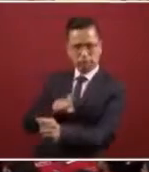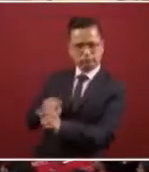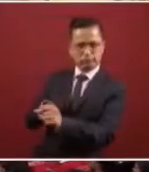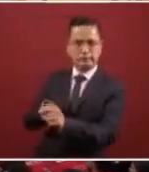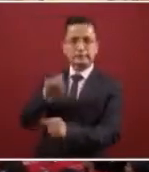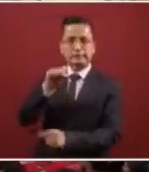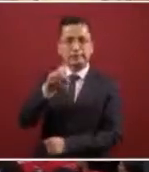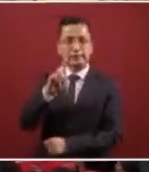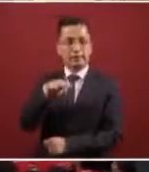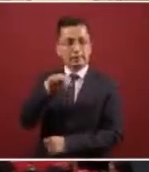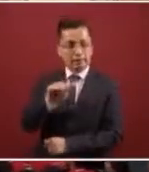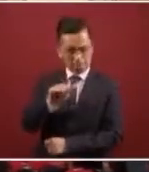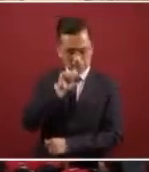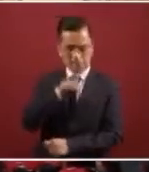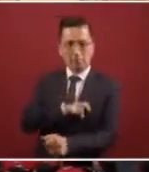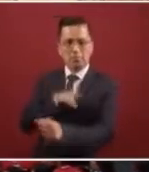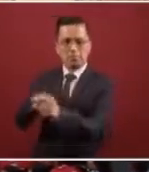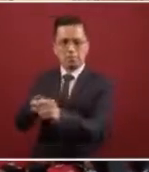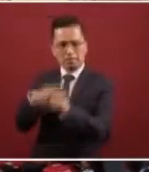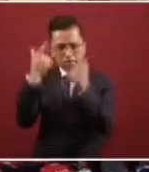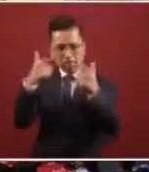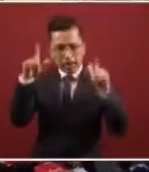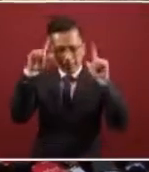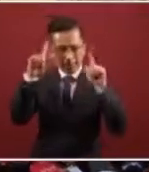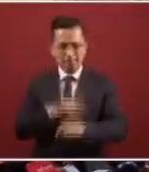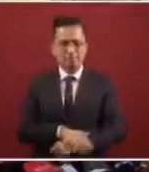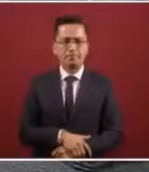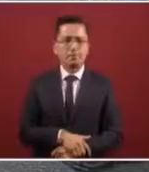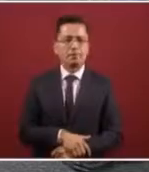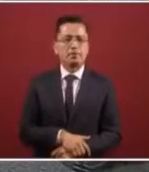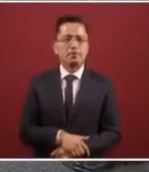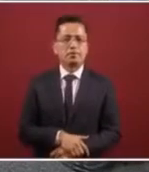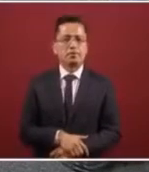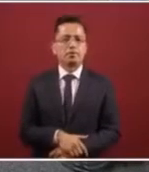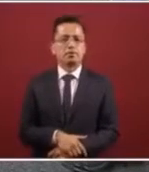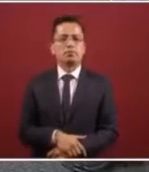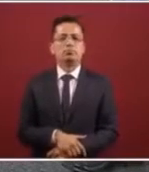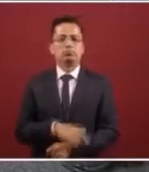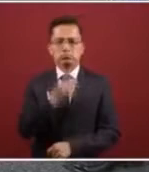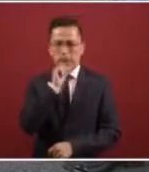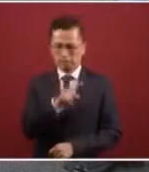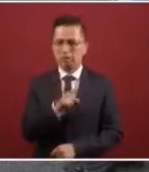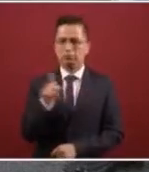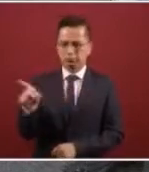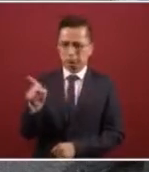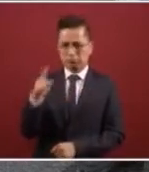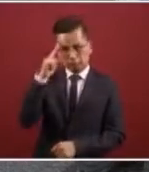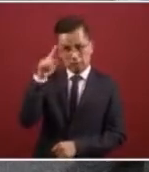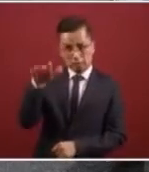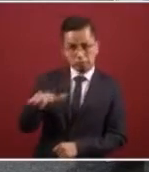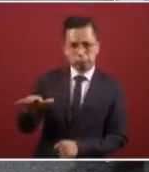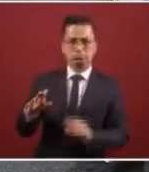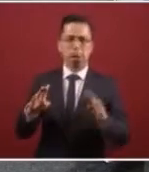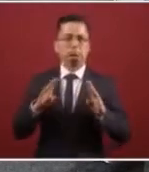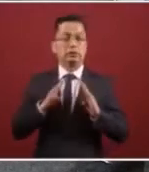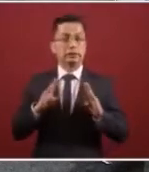la Defensa, y también las Fuerzas Armadas se sienten muy